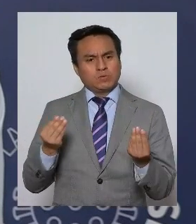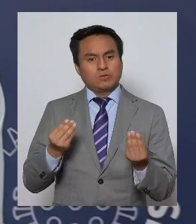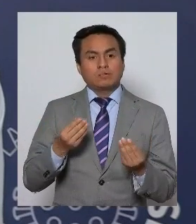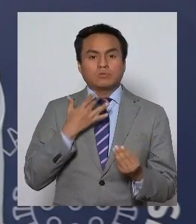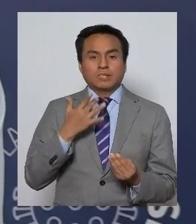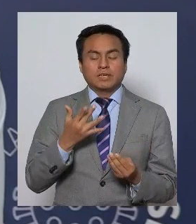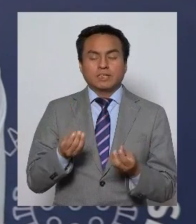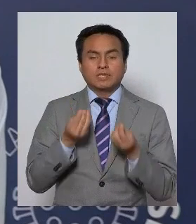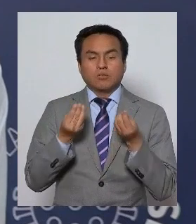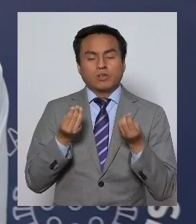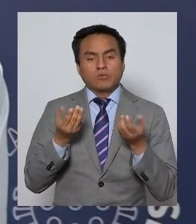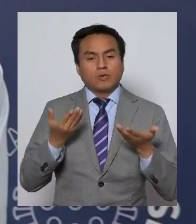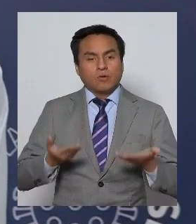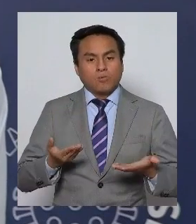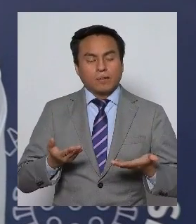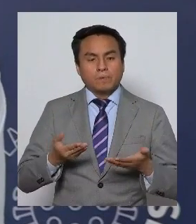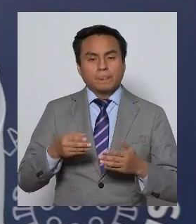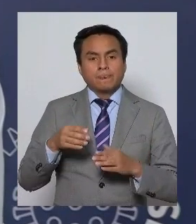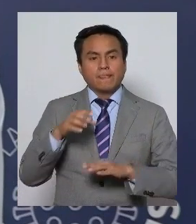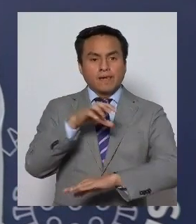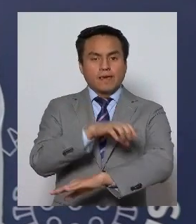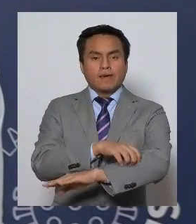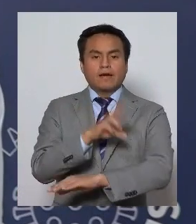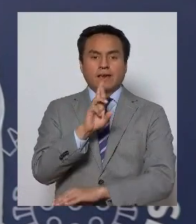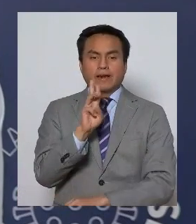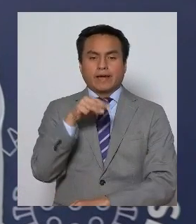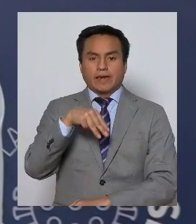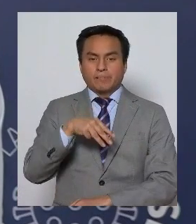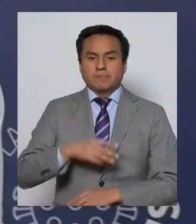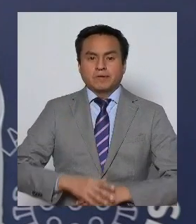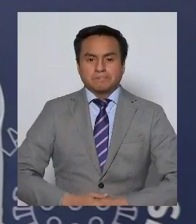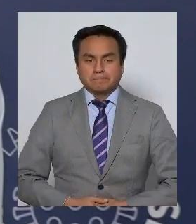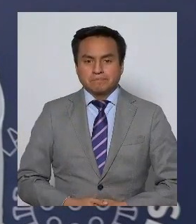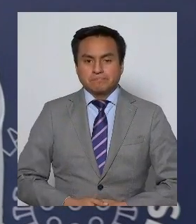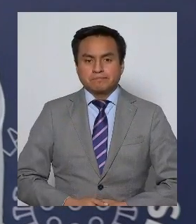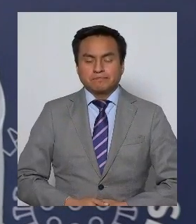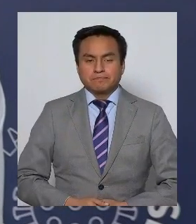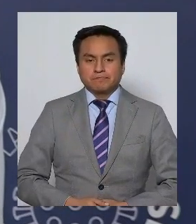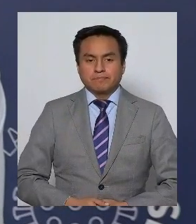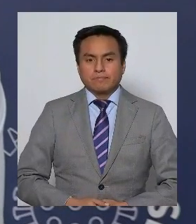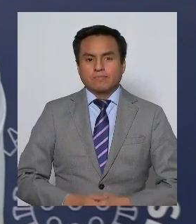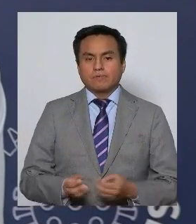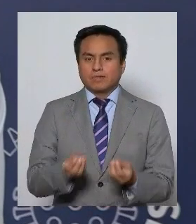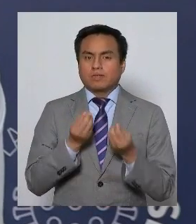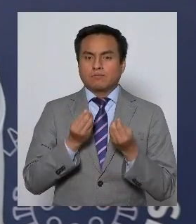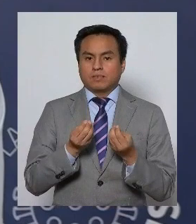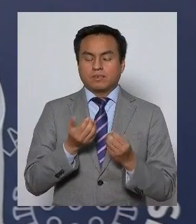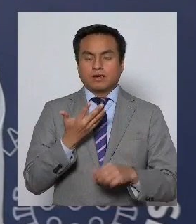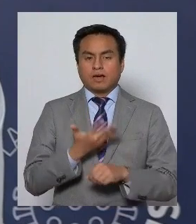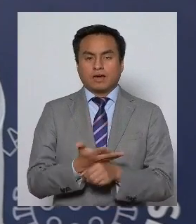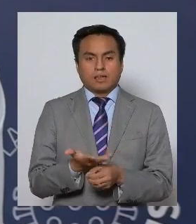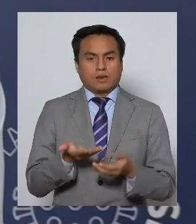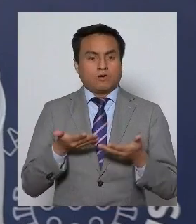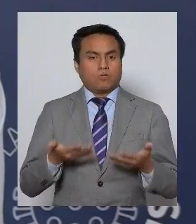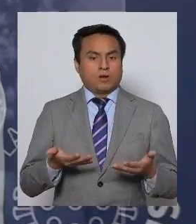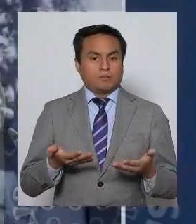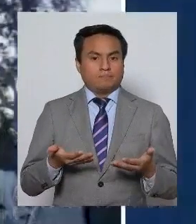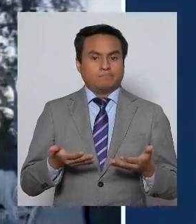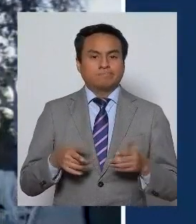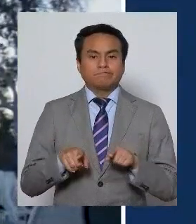está ocurriendo en la región metropolitana. Mientras, evidentemente, tenemos